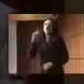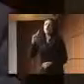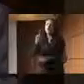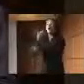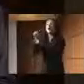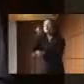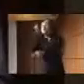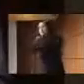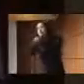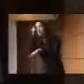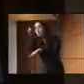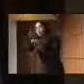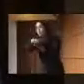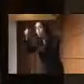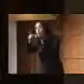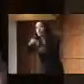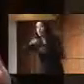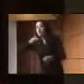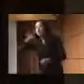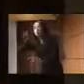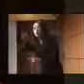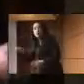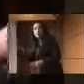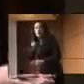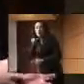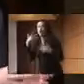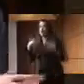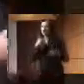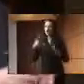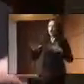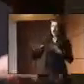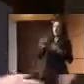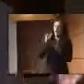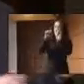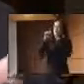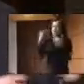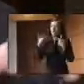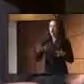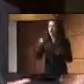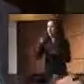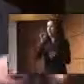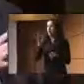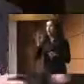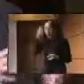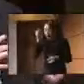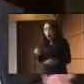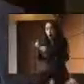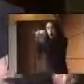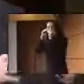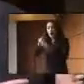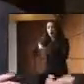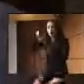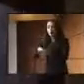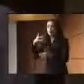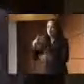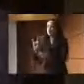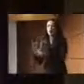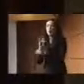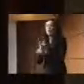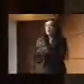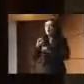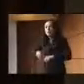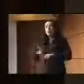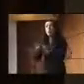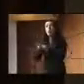que violan los derechos humanos de sus ciudadanos, ¿no? Y esta convención, digamos, ya nos permite utilizar ese tipo de mensajes políticos